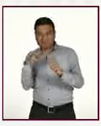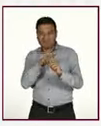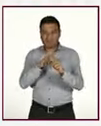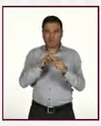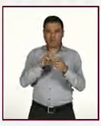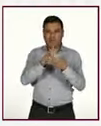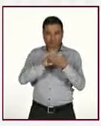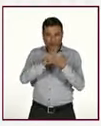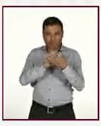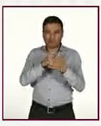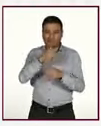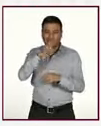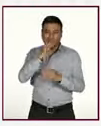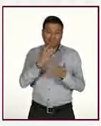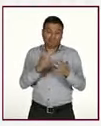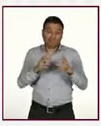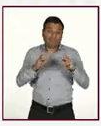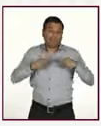que podamos